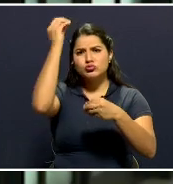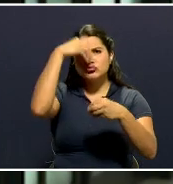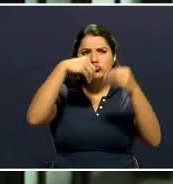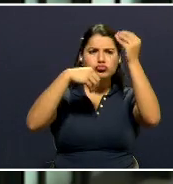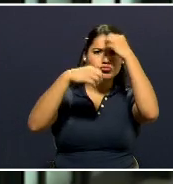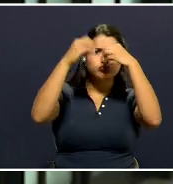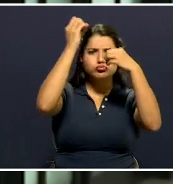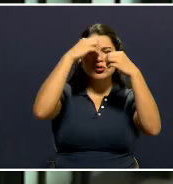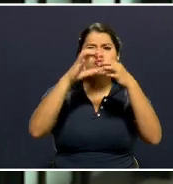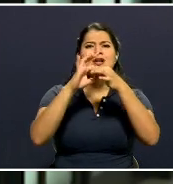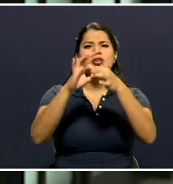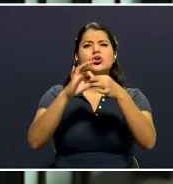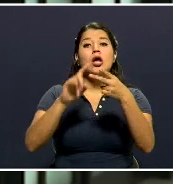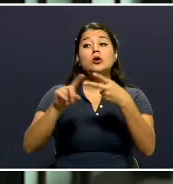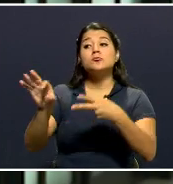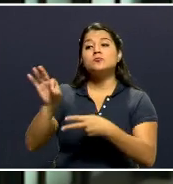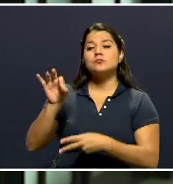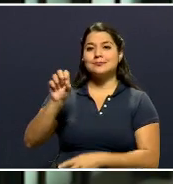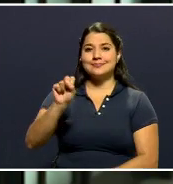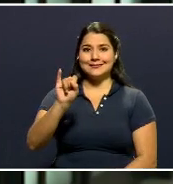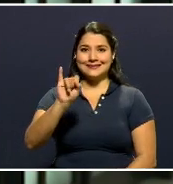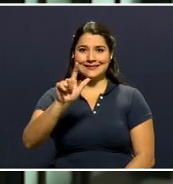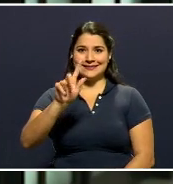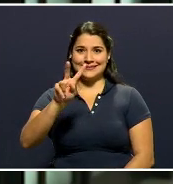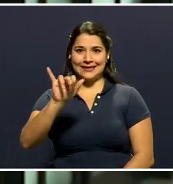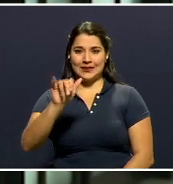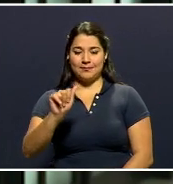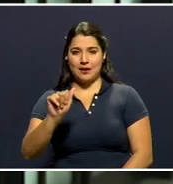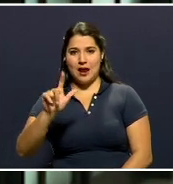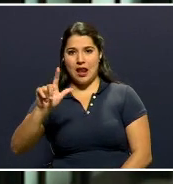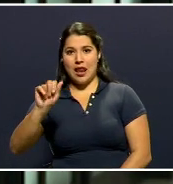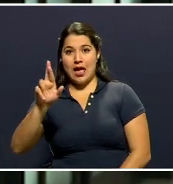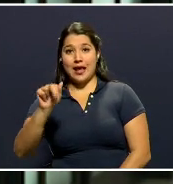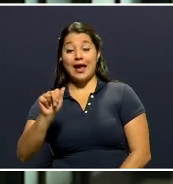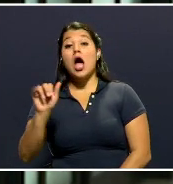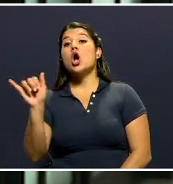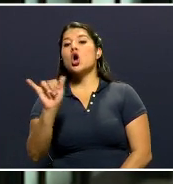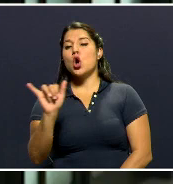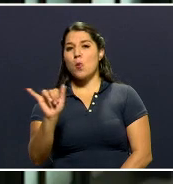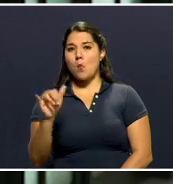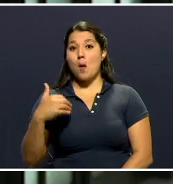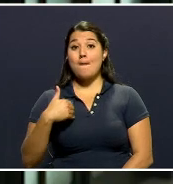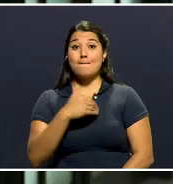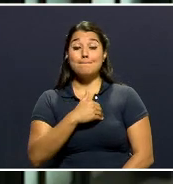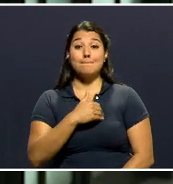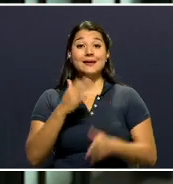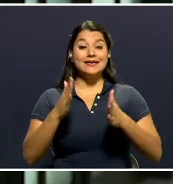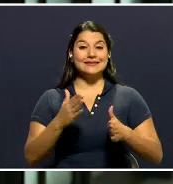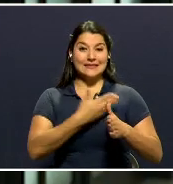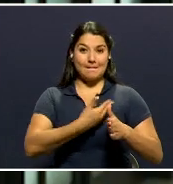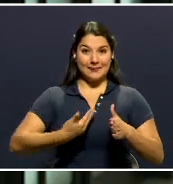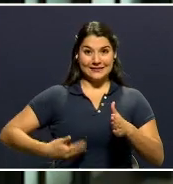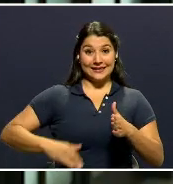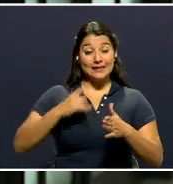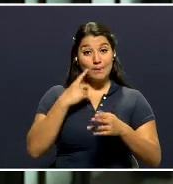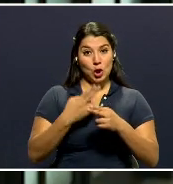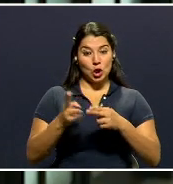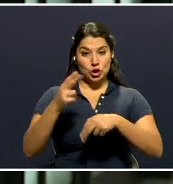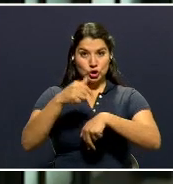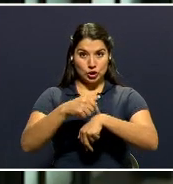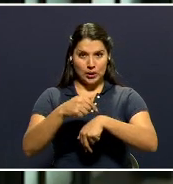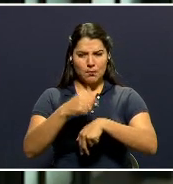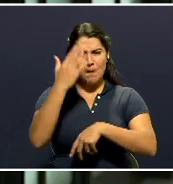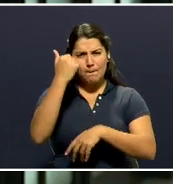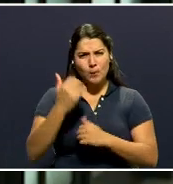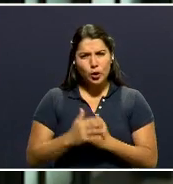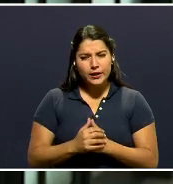designación de Silvia Lara como ministra de la Presidencia ahí. Esto porque muchos diputados consideran que doña